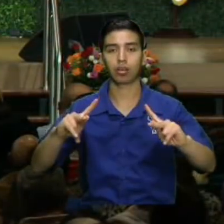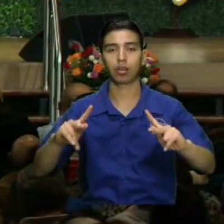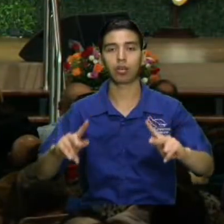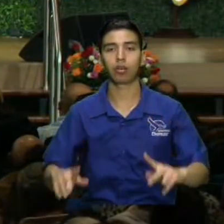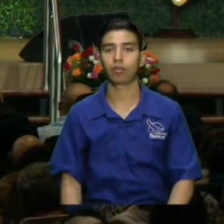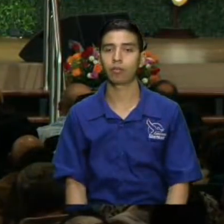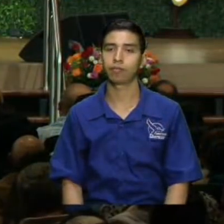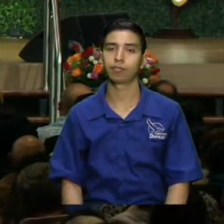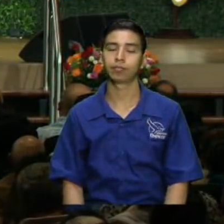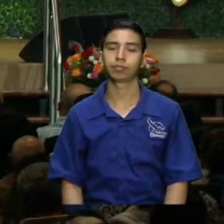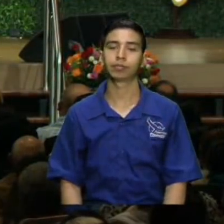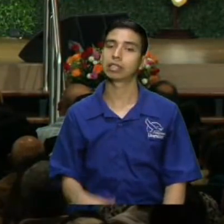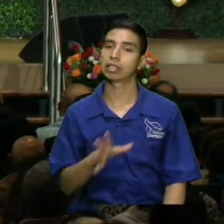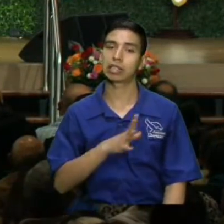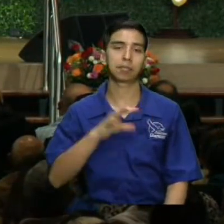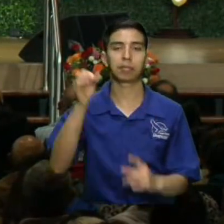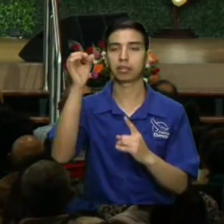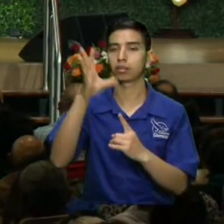frente,